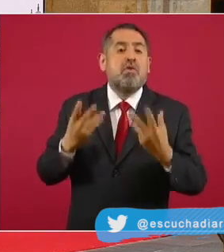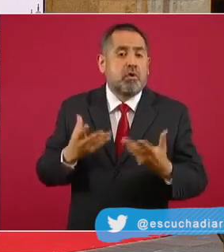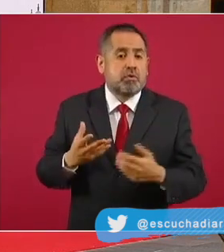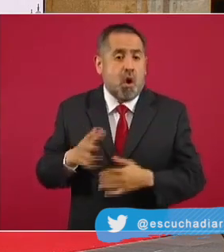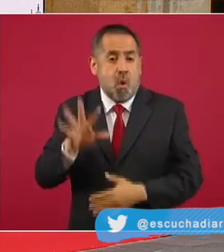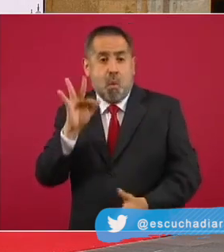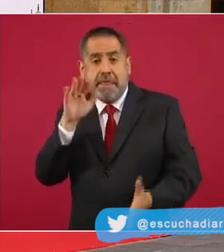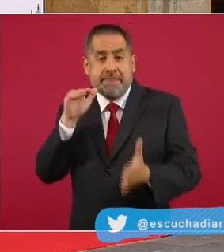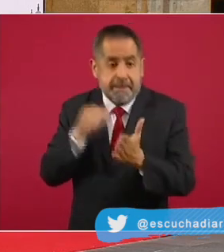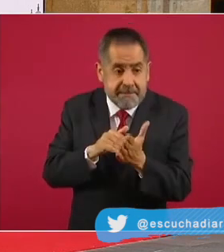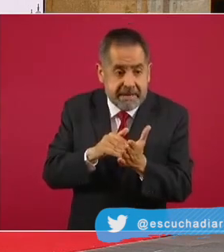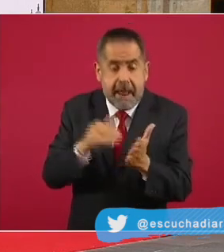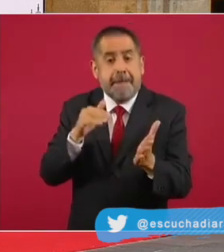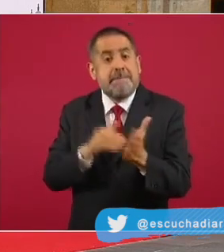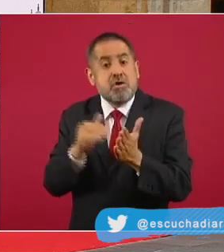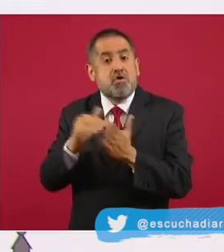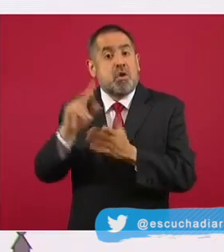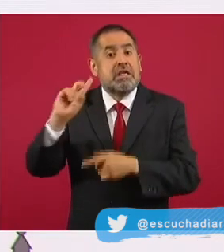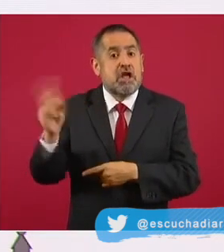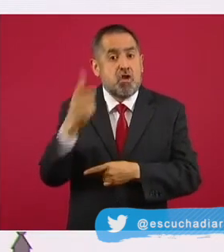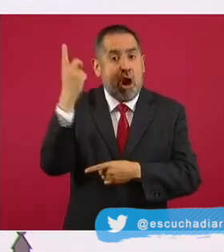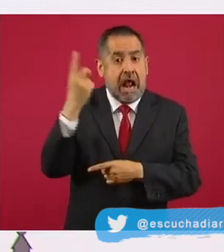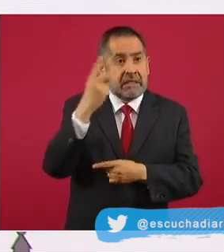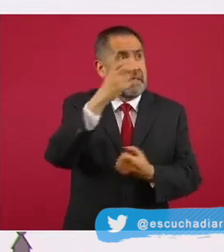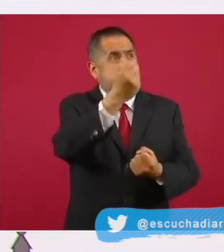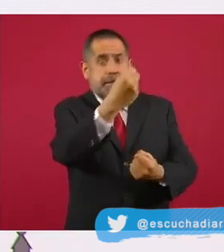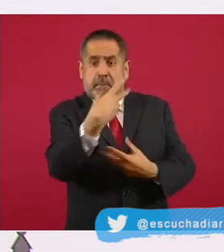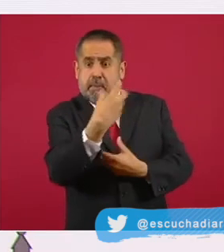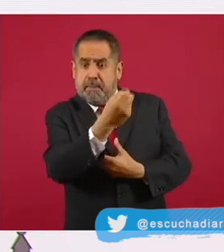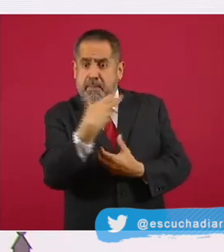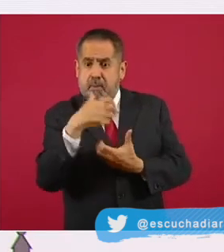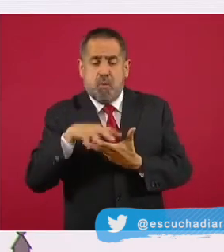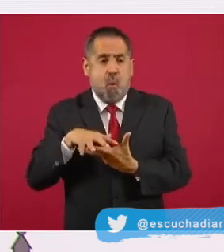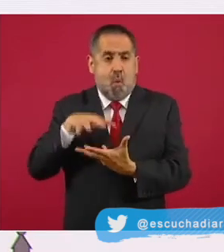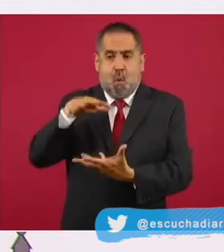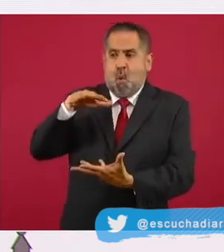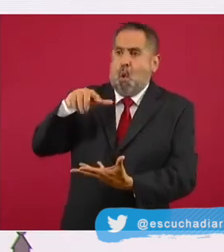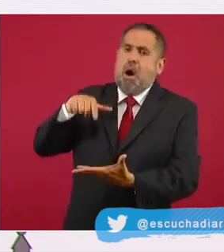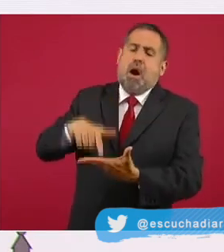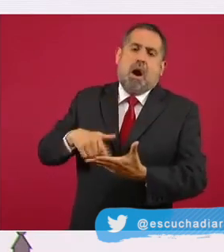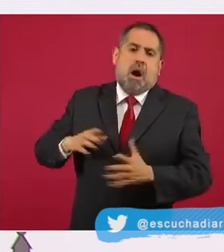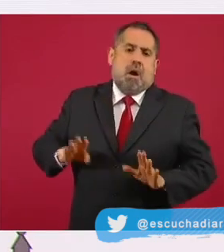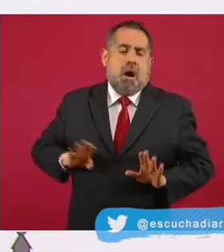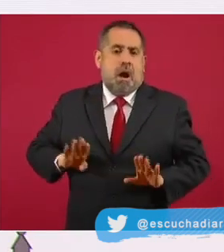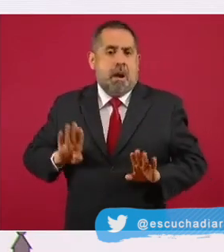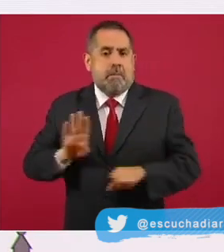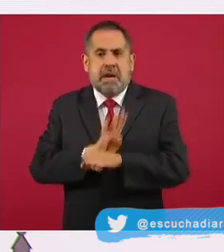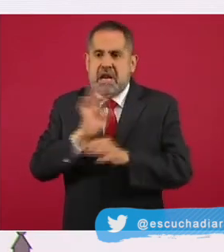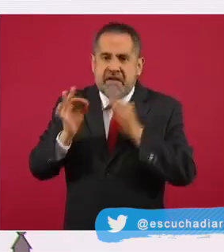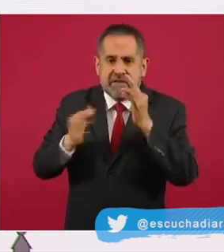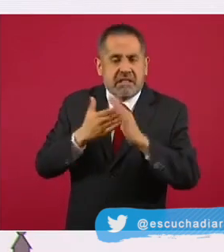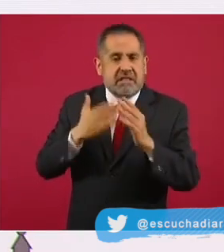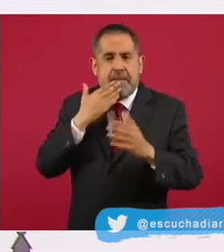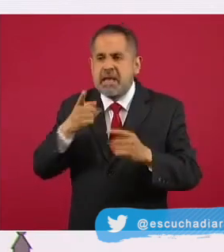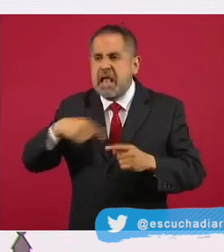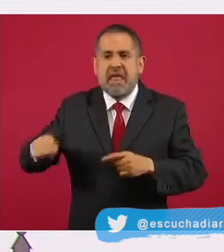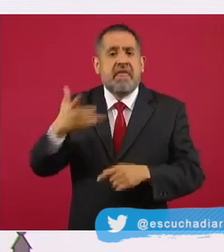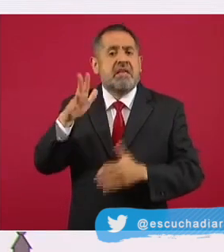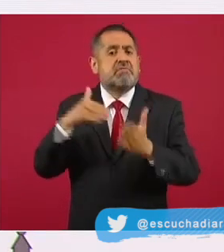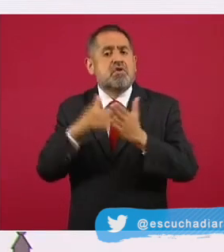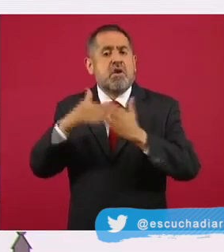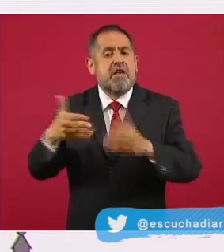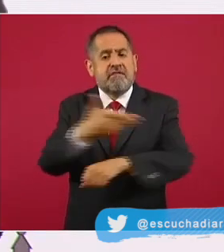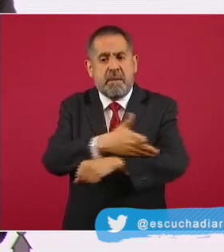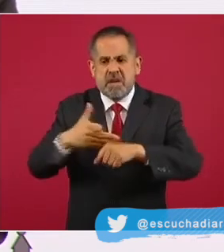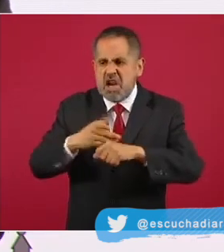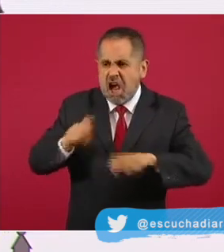40,000 millones de dólares, lo cual beneficiará a 10 millones de familias que